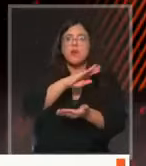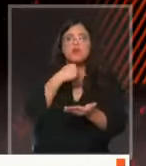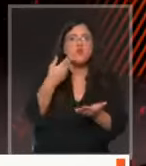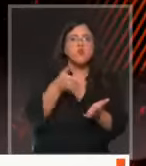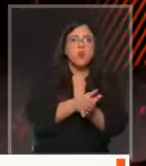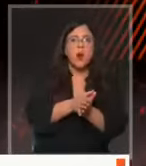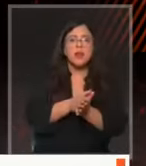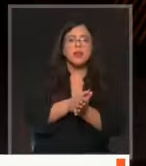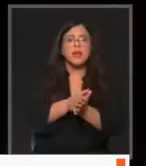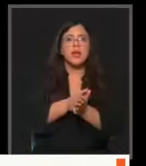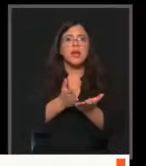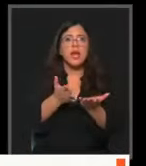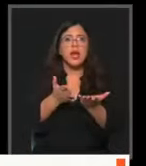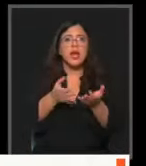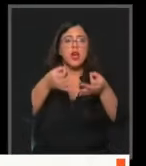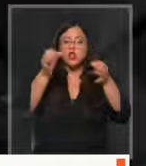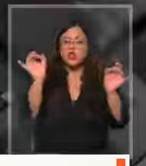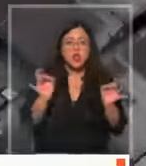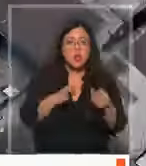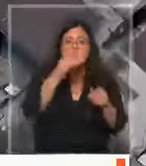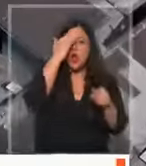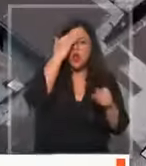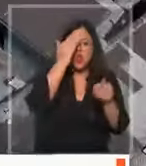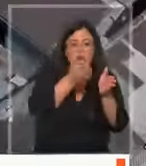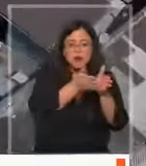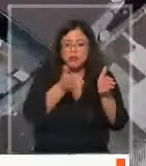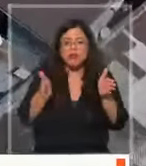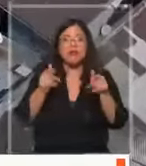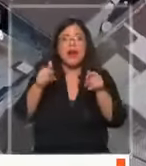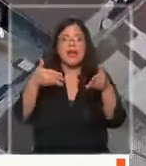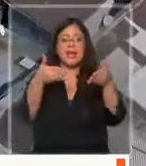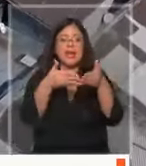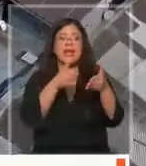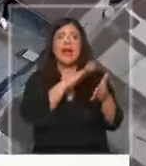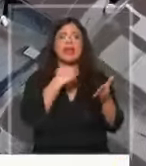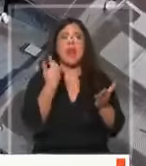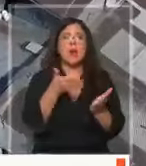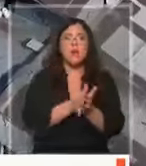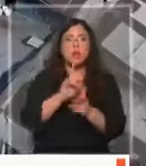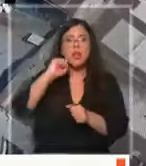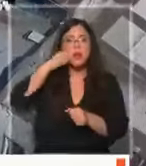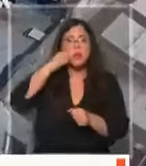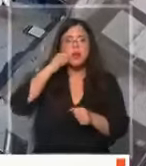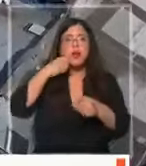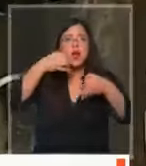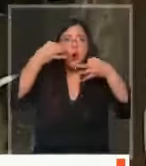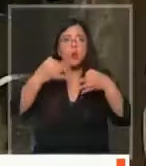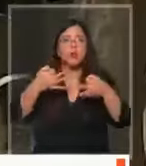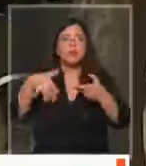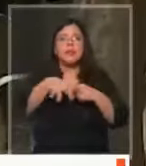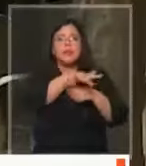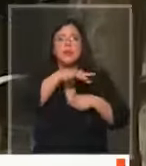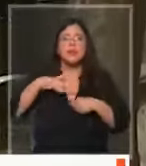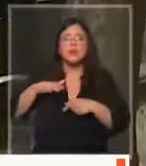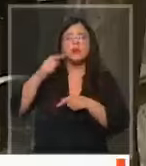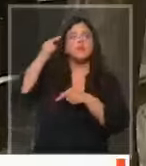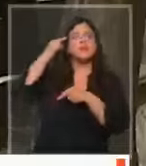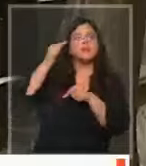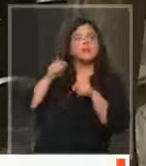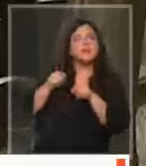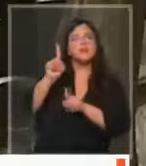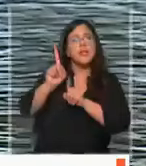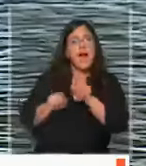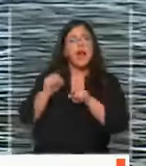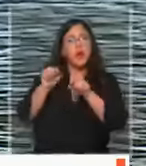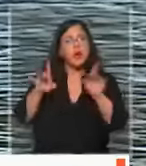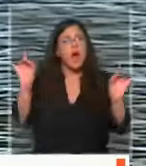con distancia de días. No por nada le llaman la esquina de la muerte. La seguidilla de hechos hace pensar que algo hay detrás. No